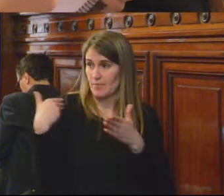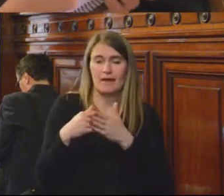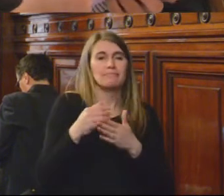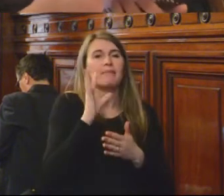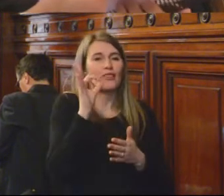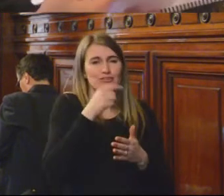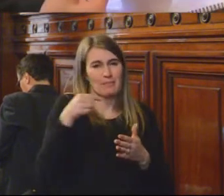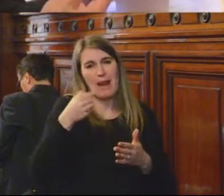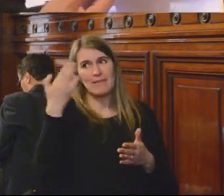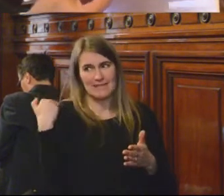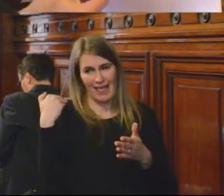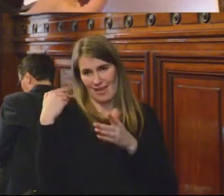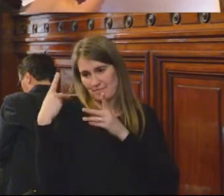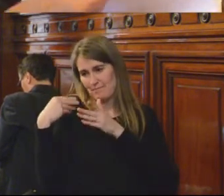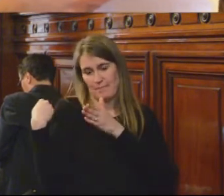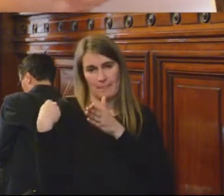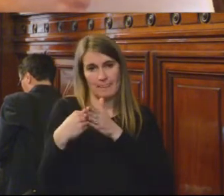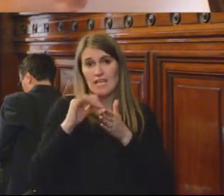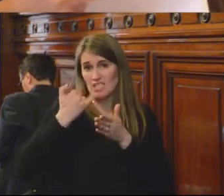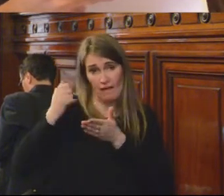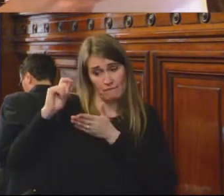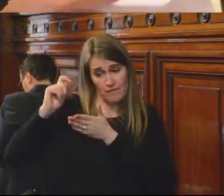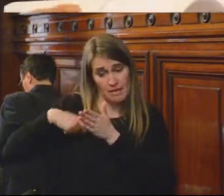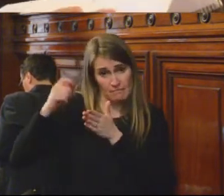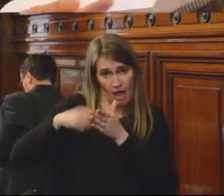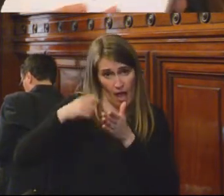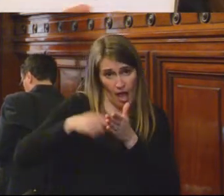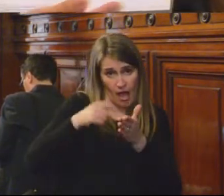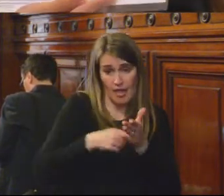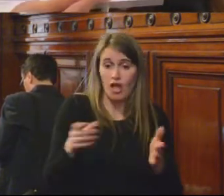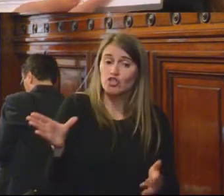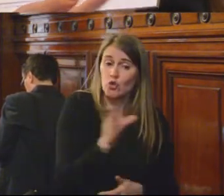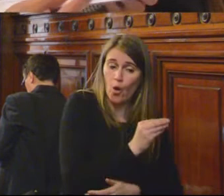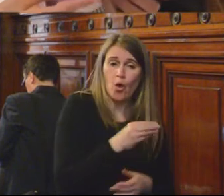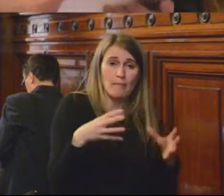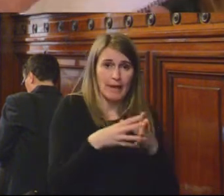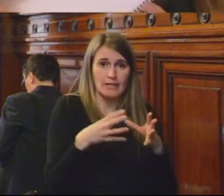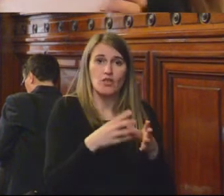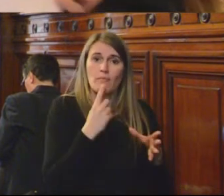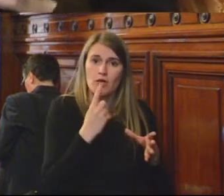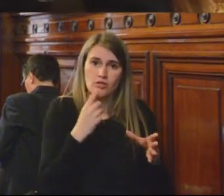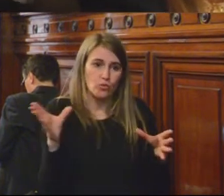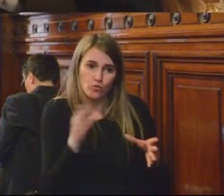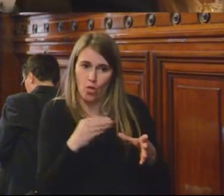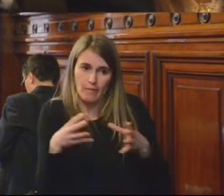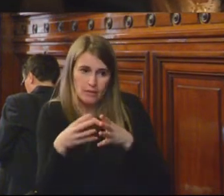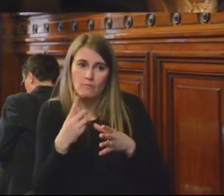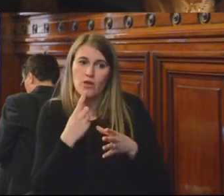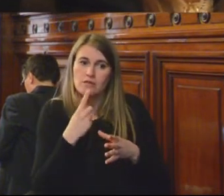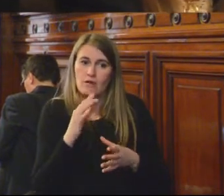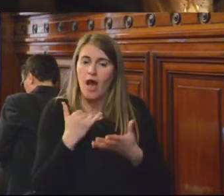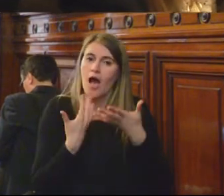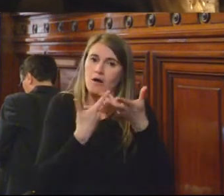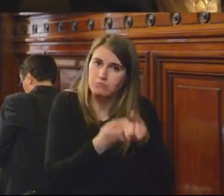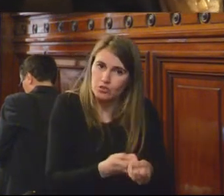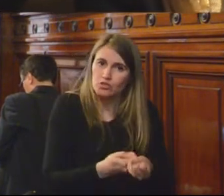Hasta la semana pasada, perdón. Aquí están. Firmadas por todos los partidos políticos que participan en nuestro país, avalando todas las fases